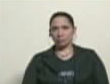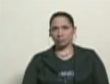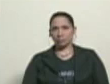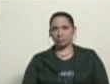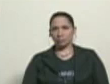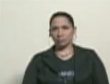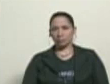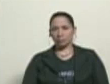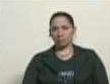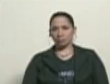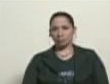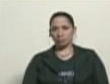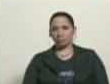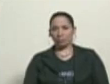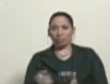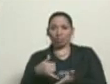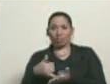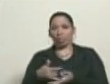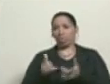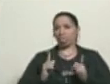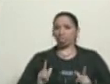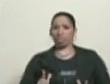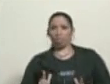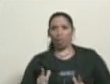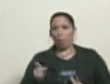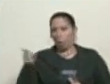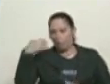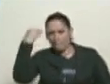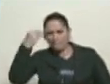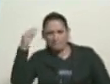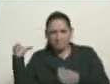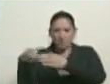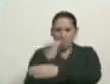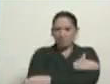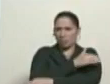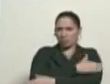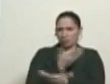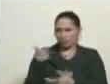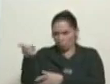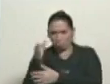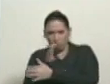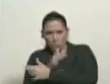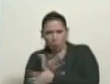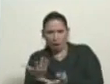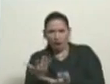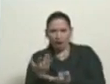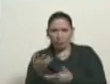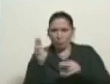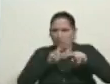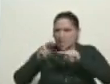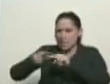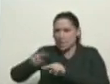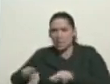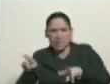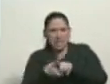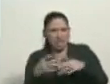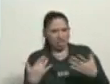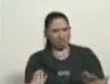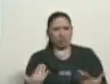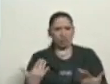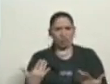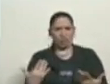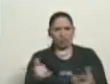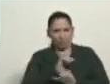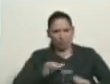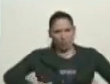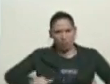el relajo. ¿O es que ustedes creen que ustedes están jugando con niños en la Fuerza